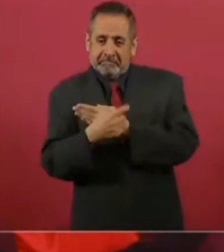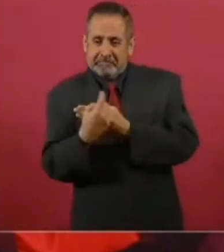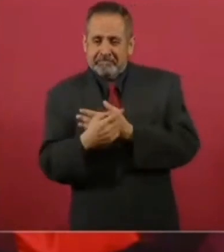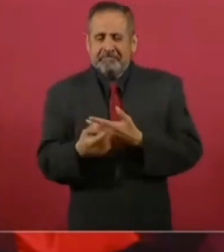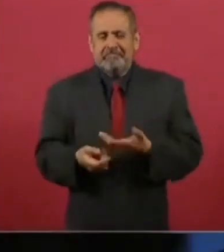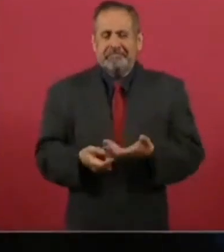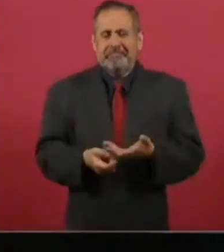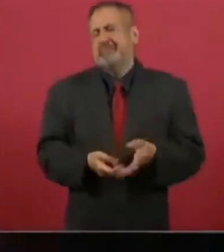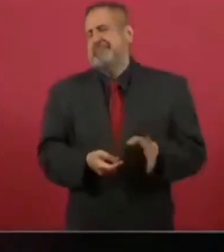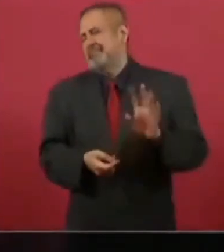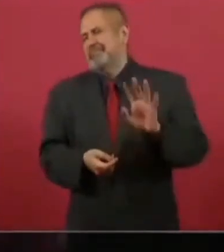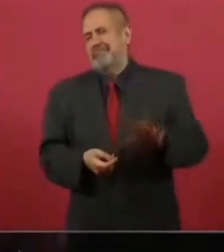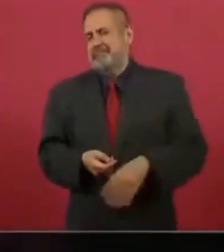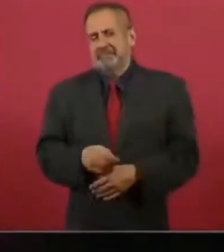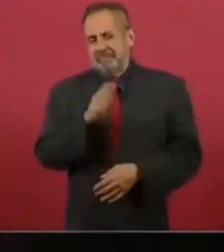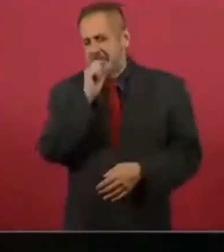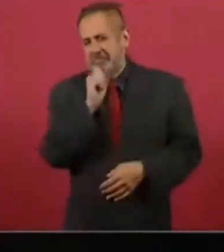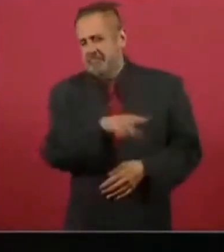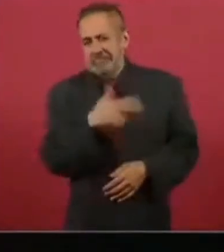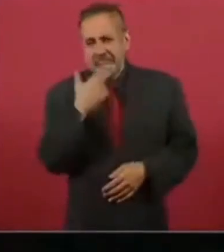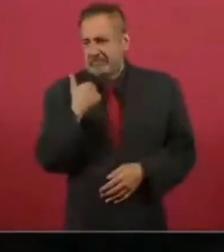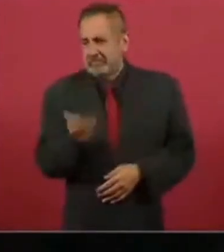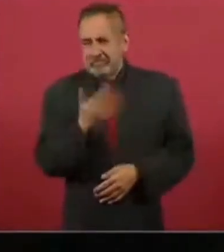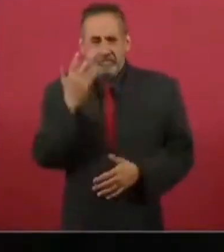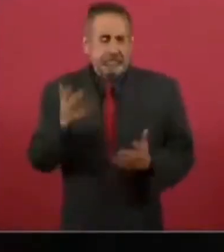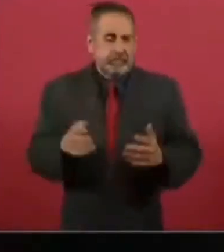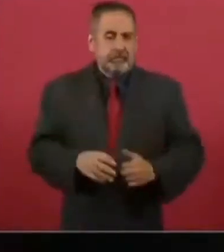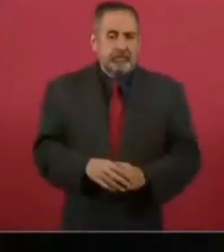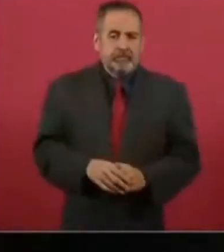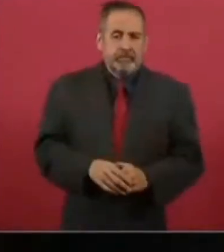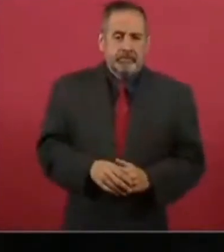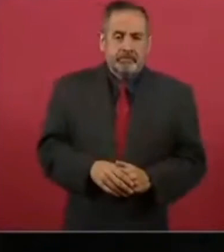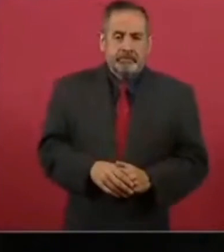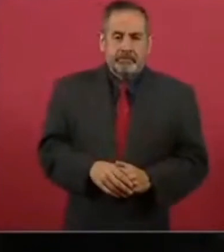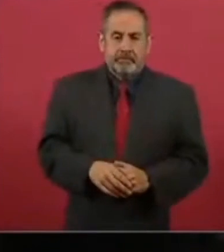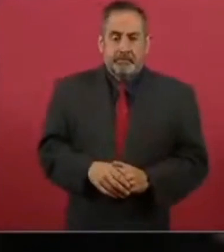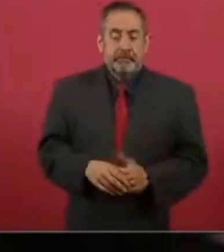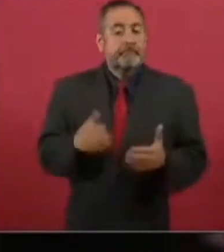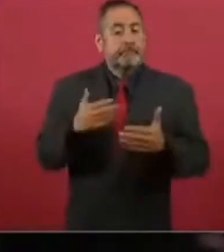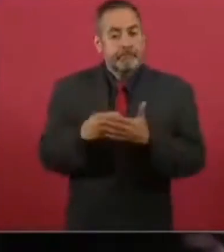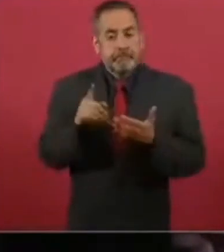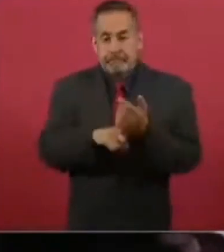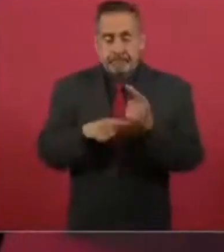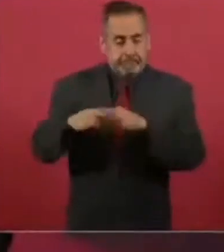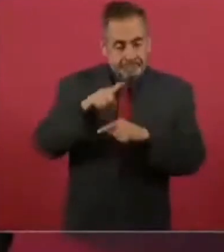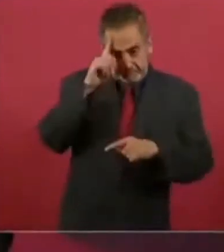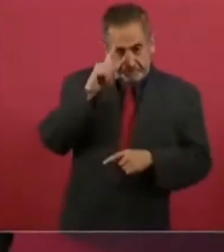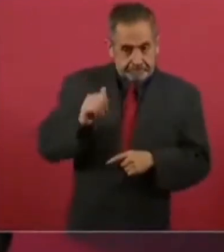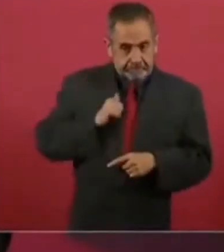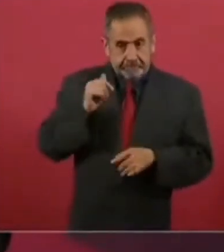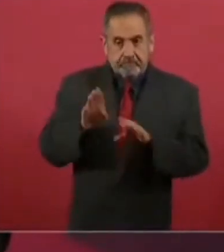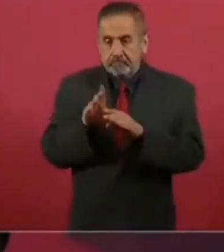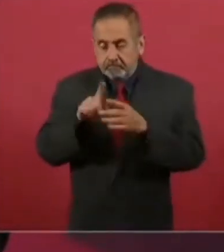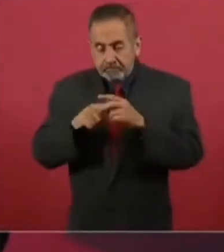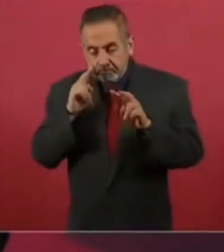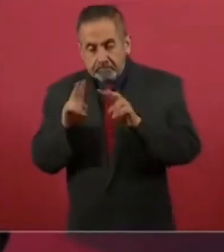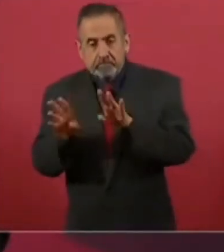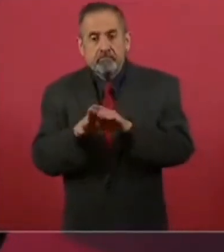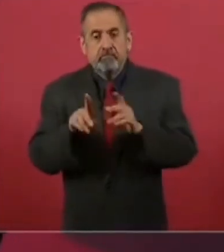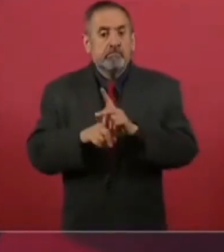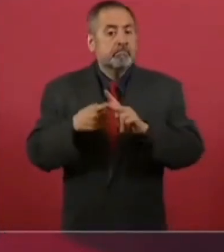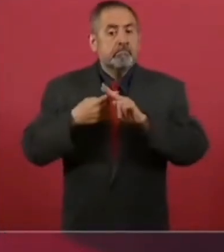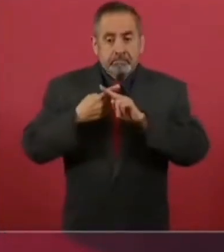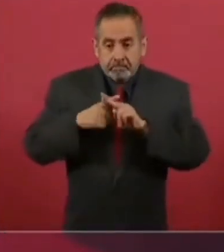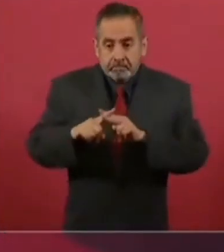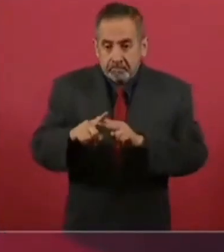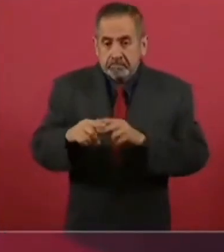pues va a ser lo mismo. Claro, ahora hay que aprovechar porque cuando